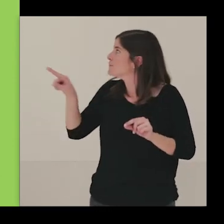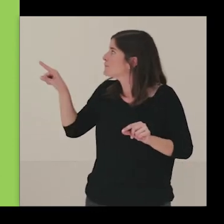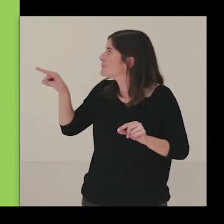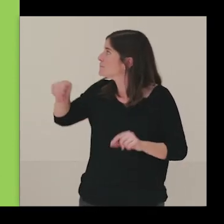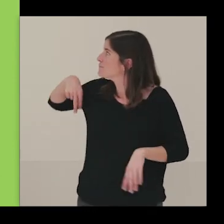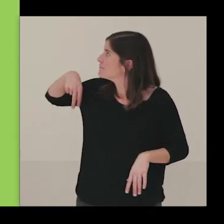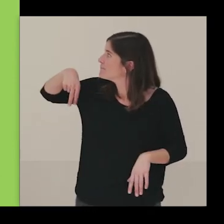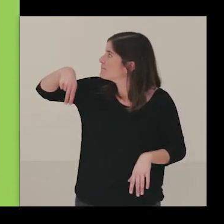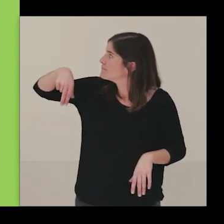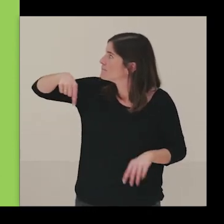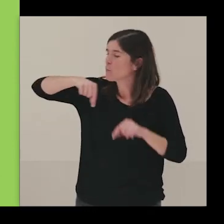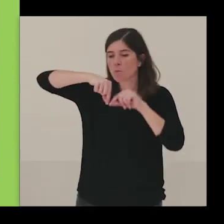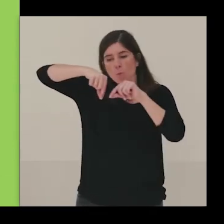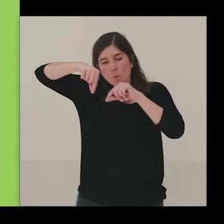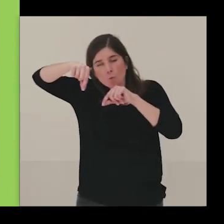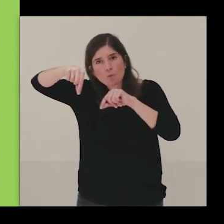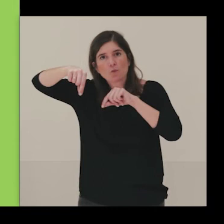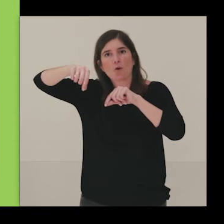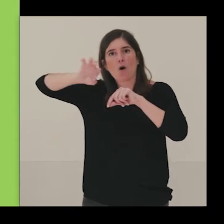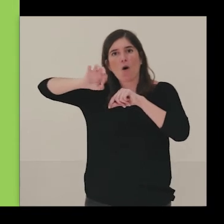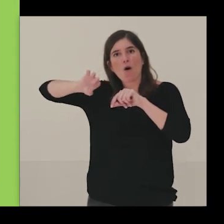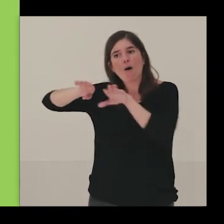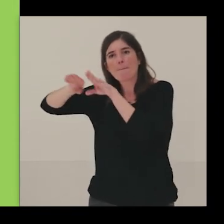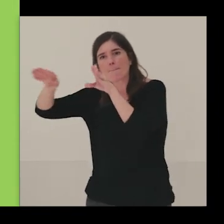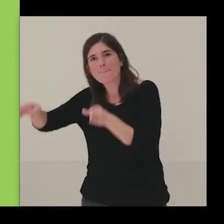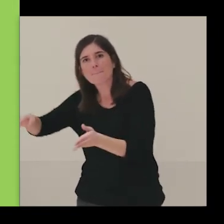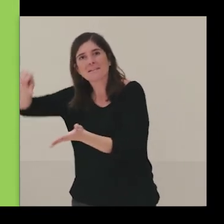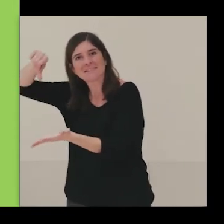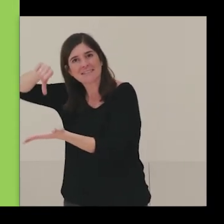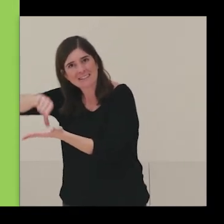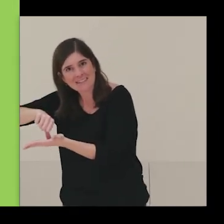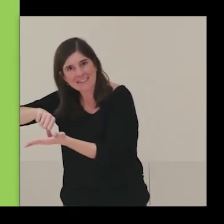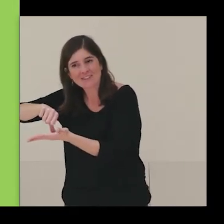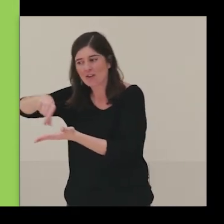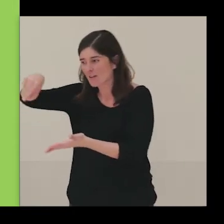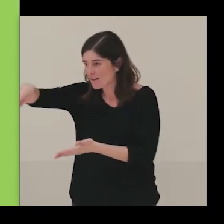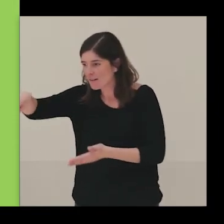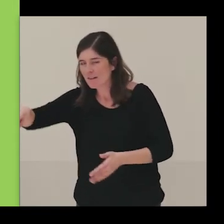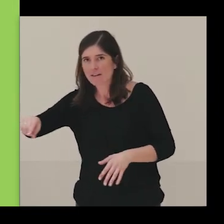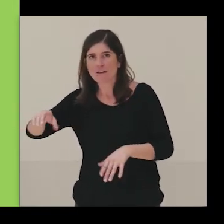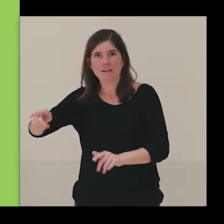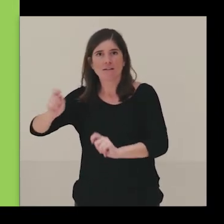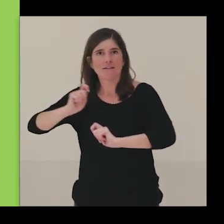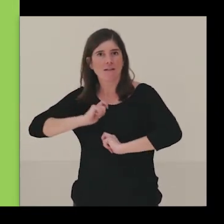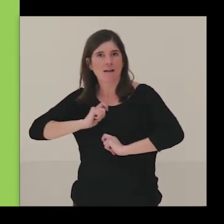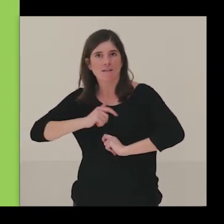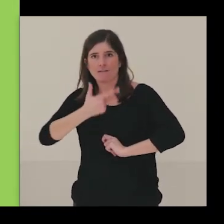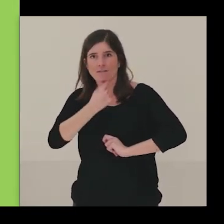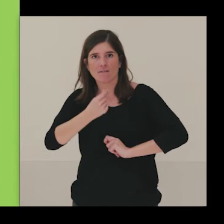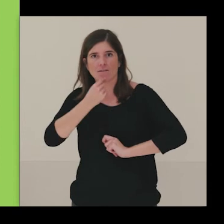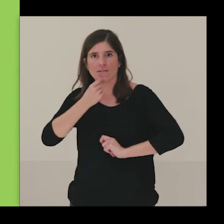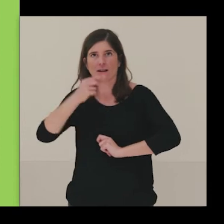que ven, con una persona caminando, una mesa en el centro de esa galería central, también era muy significativa como